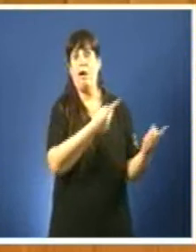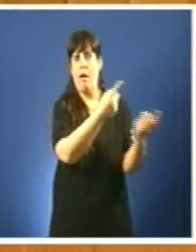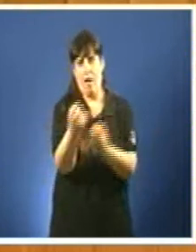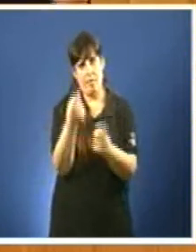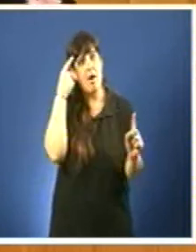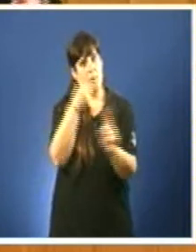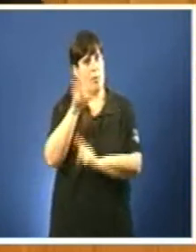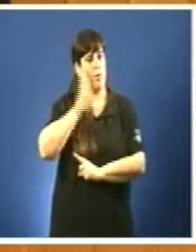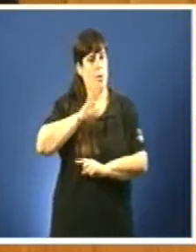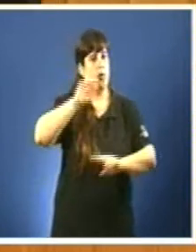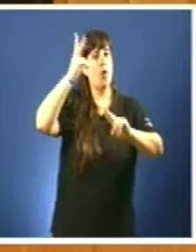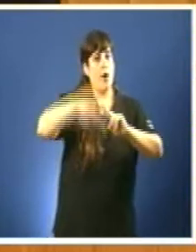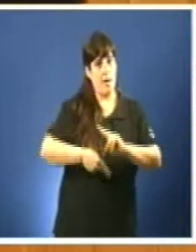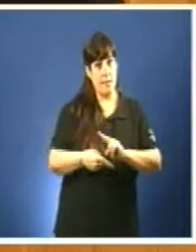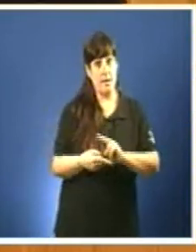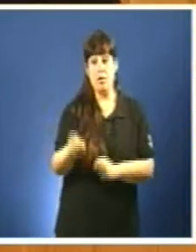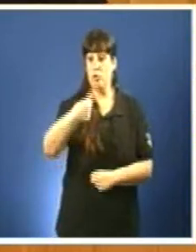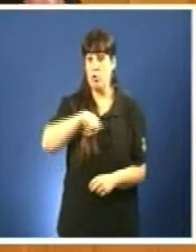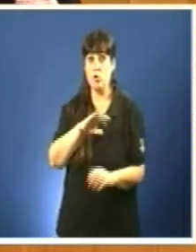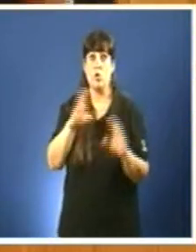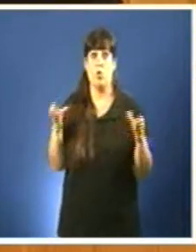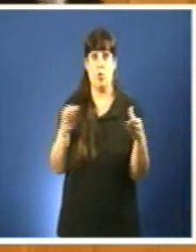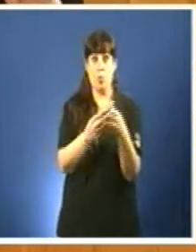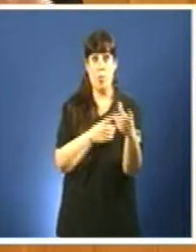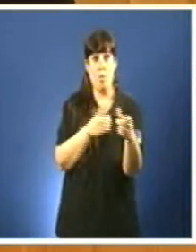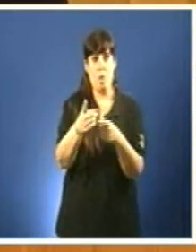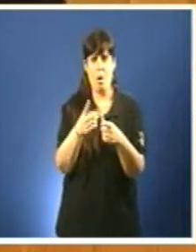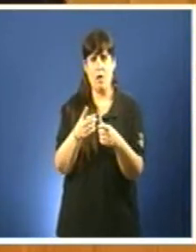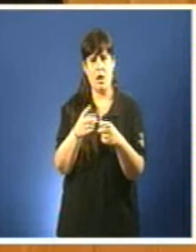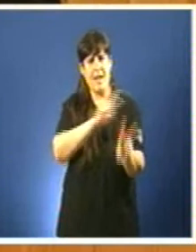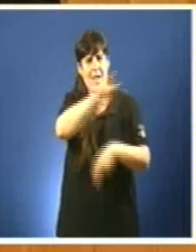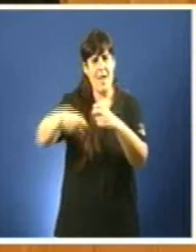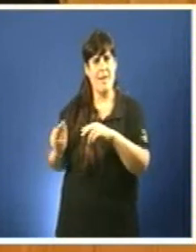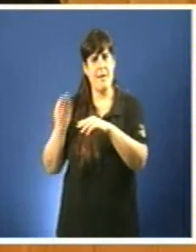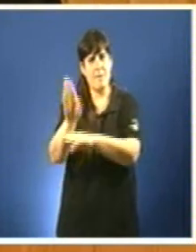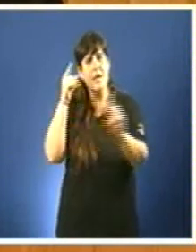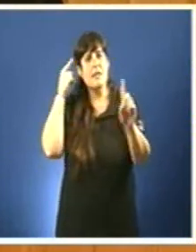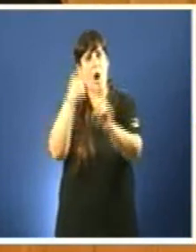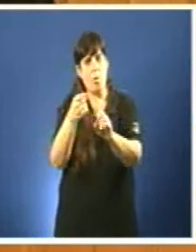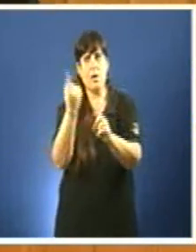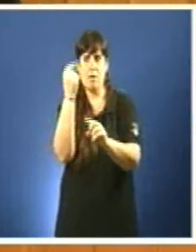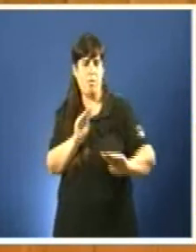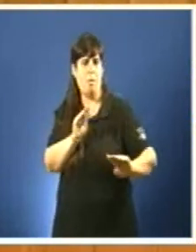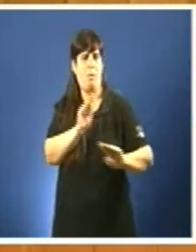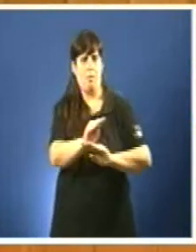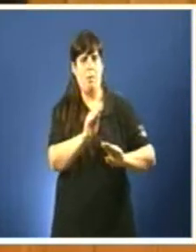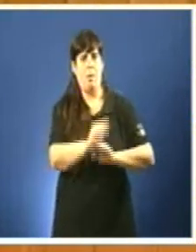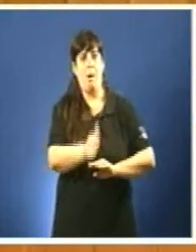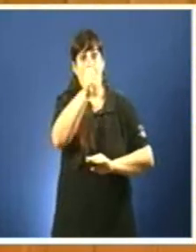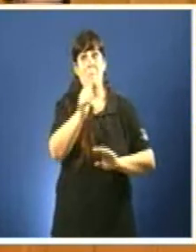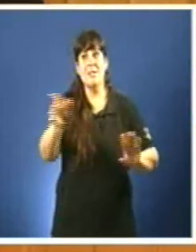orzamentos, presentamos emendas precisamente para dotalo desos medios e que puidese desenvolver ben esa función. Vostedes votaron en